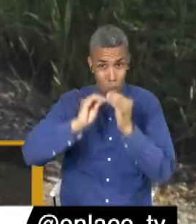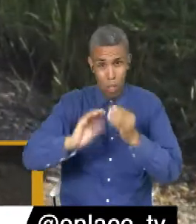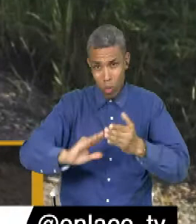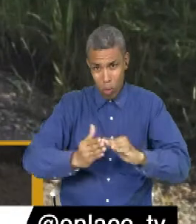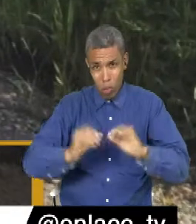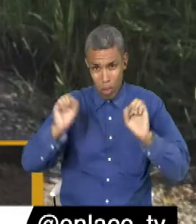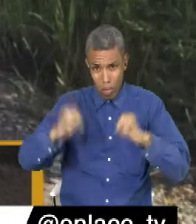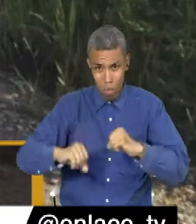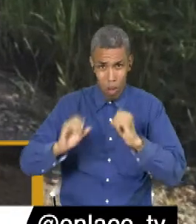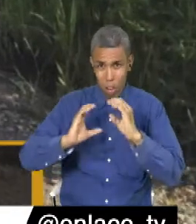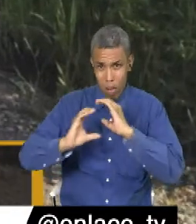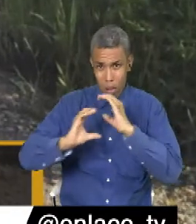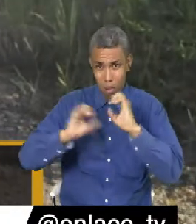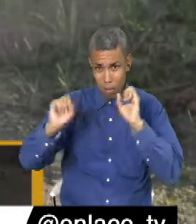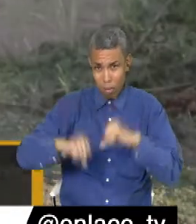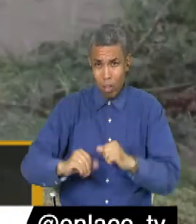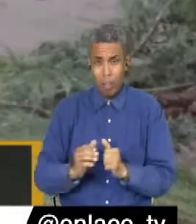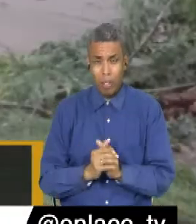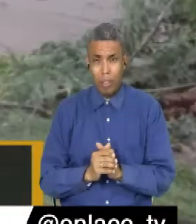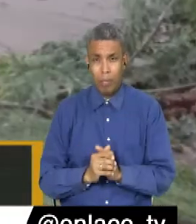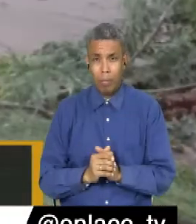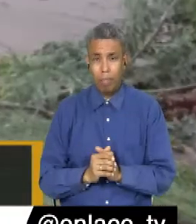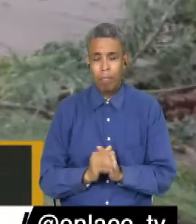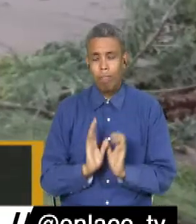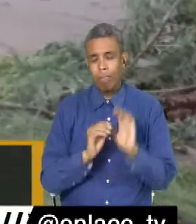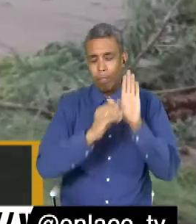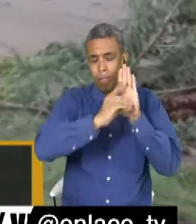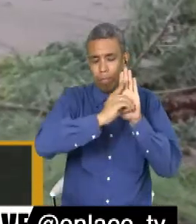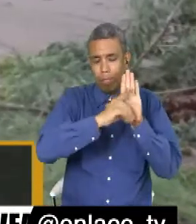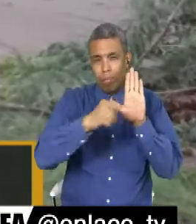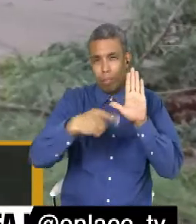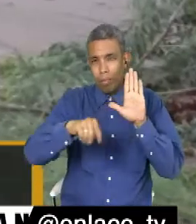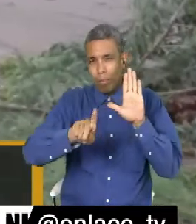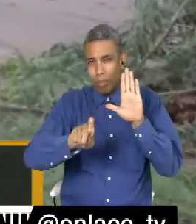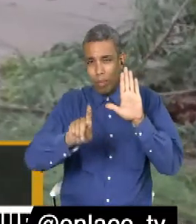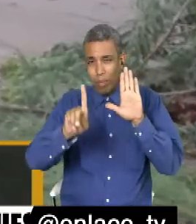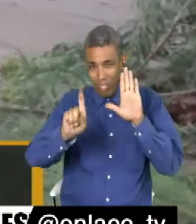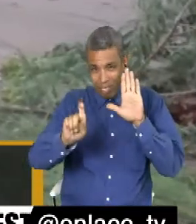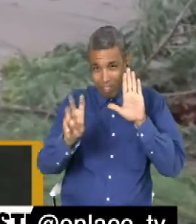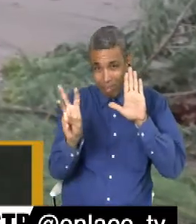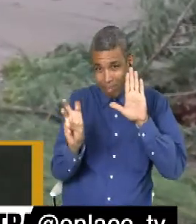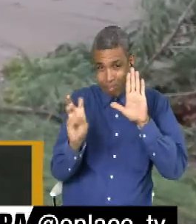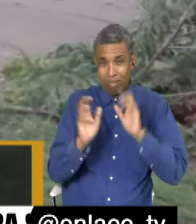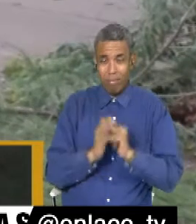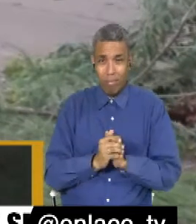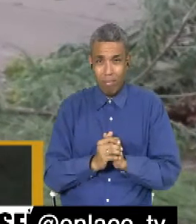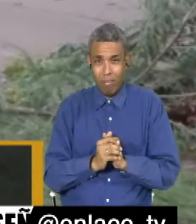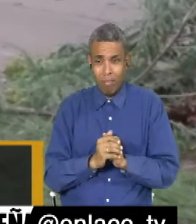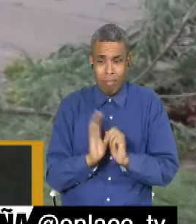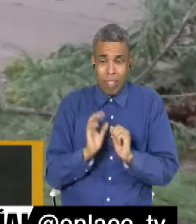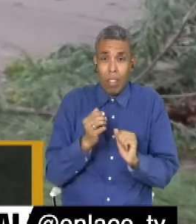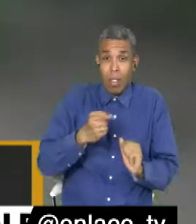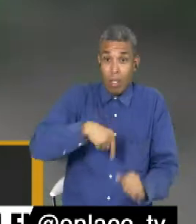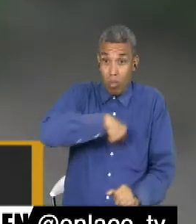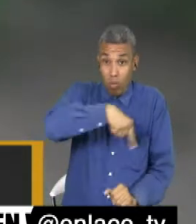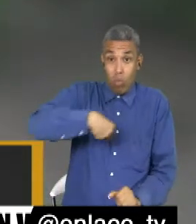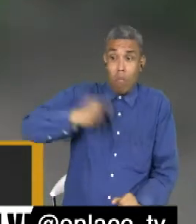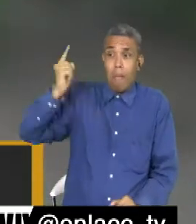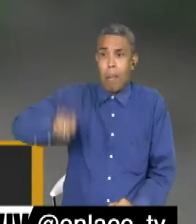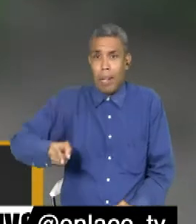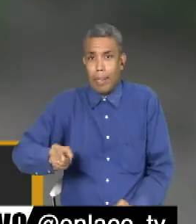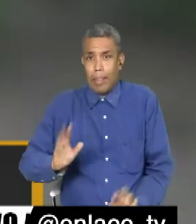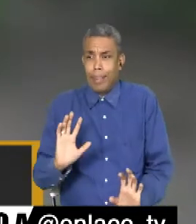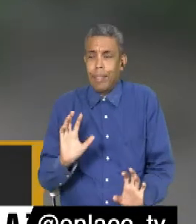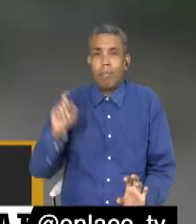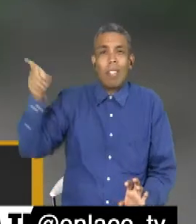El reclamo principal sobre el 1668 no está en nuestro poder, es el Estado o el gobierno nacional quien toma la